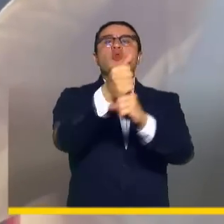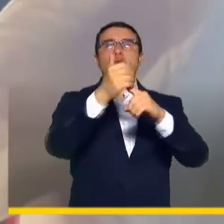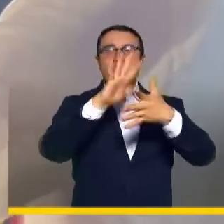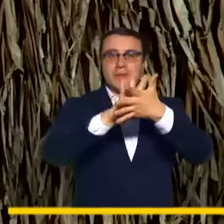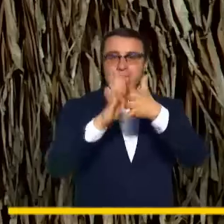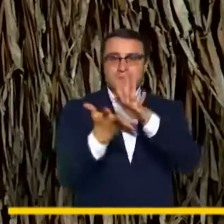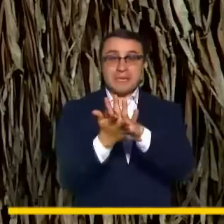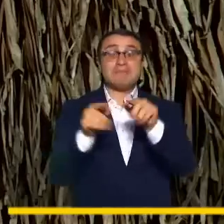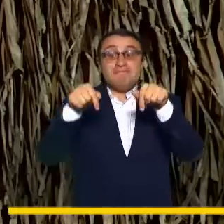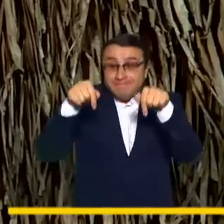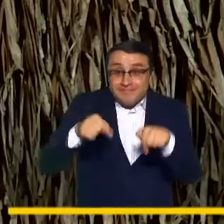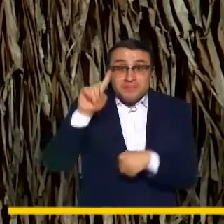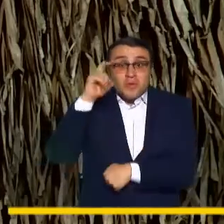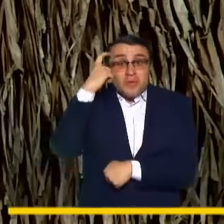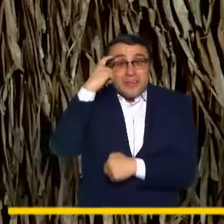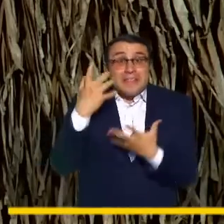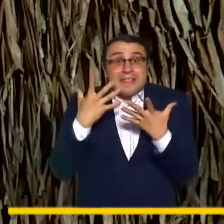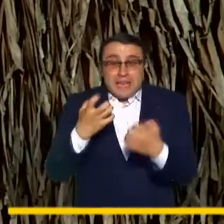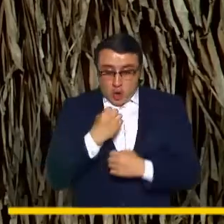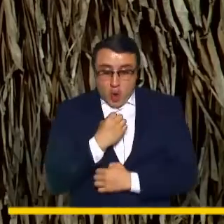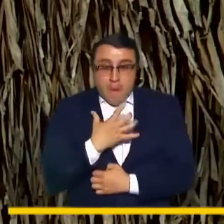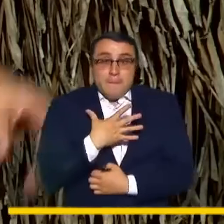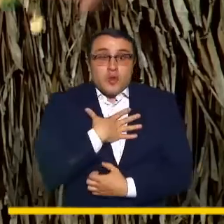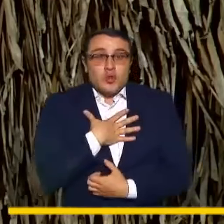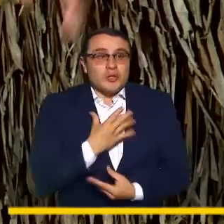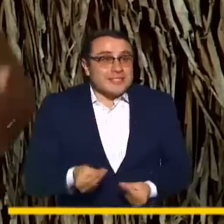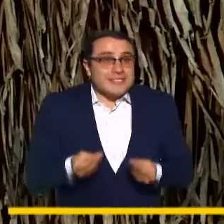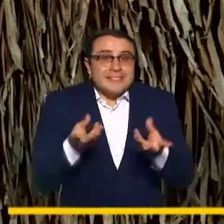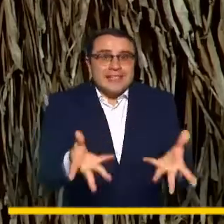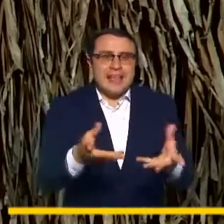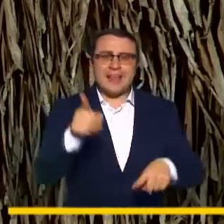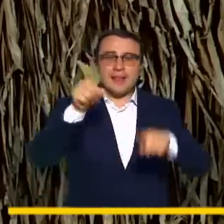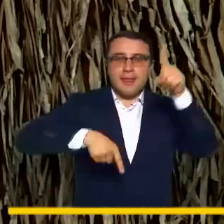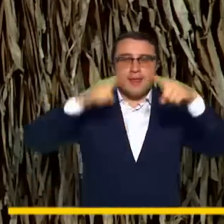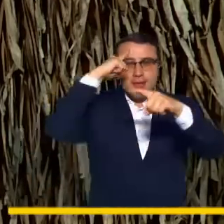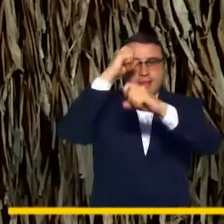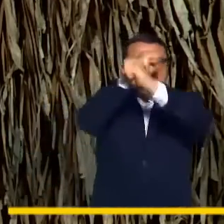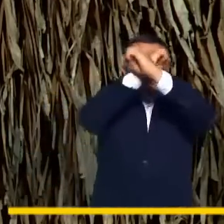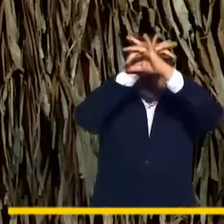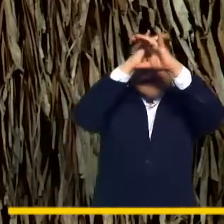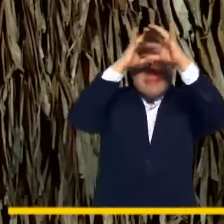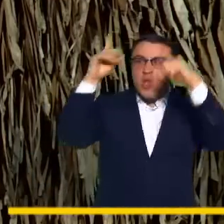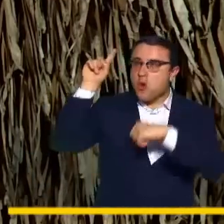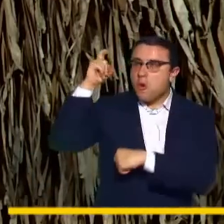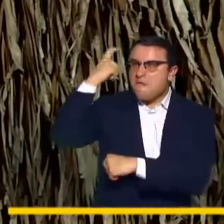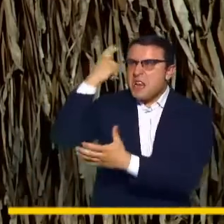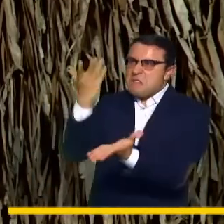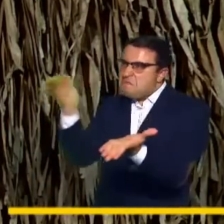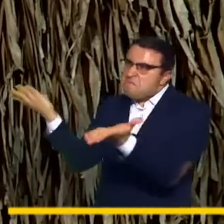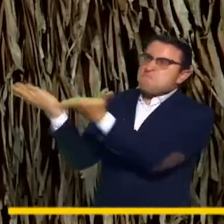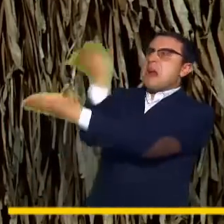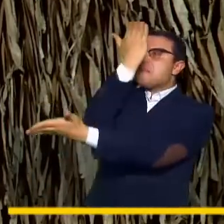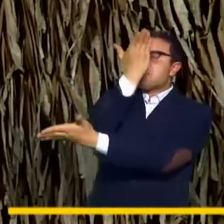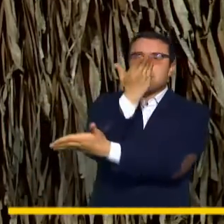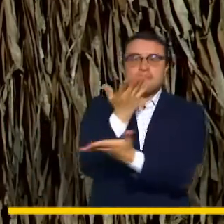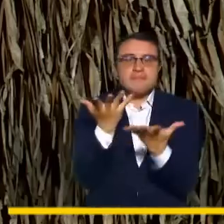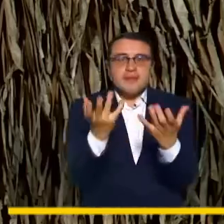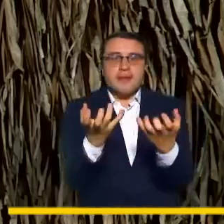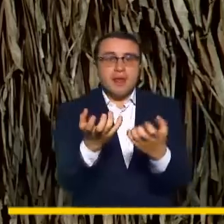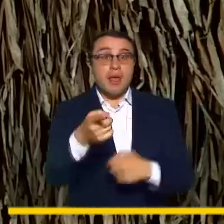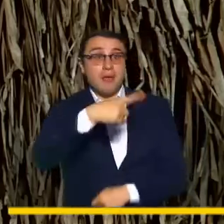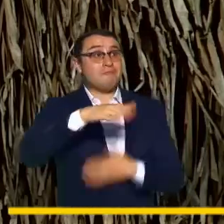una oportunidad para ello. Hay quienes sueñan por ahí en tumbar el gobierno.